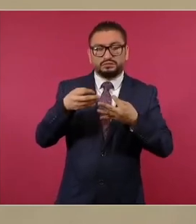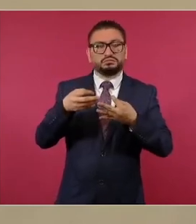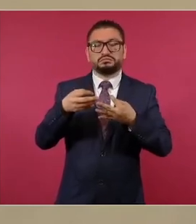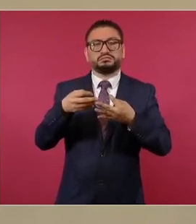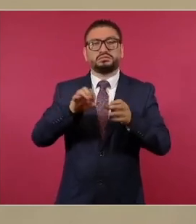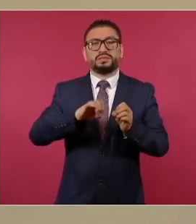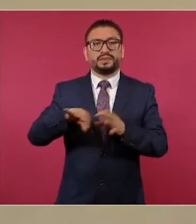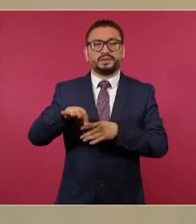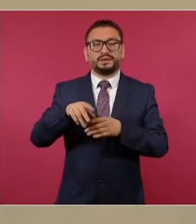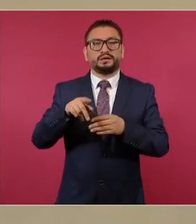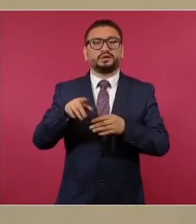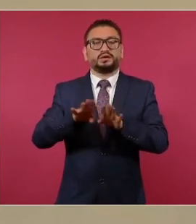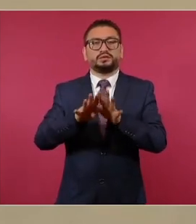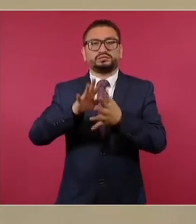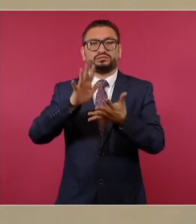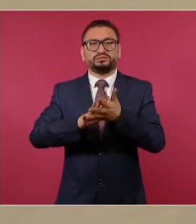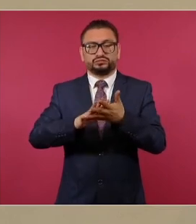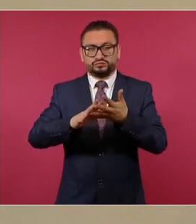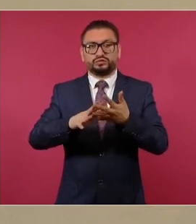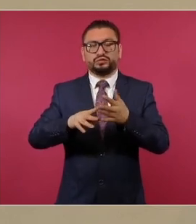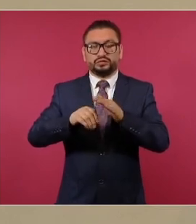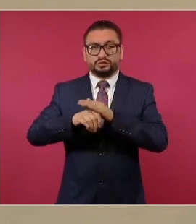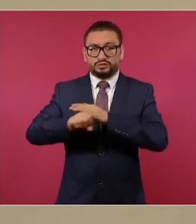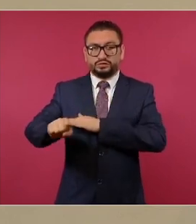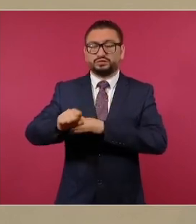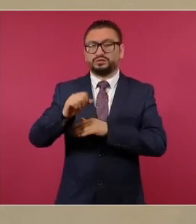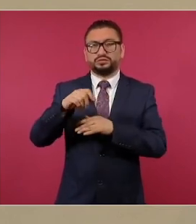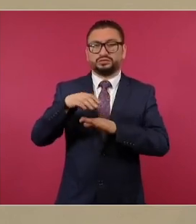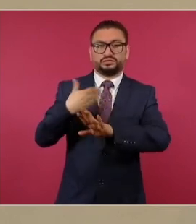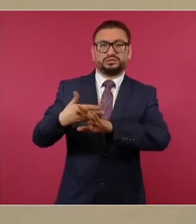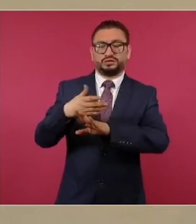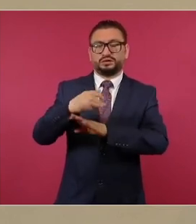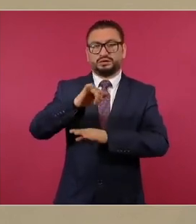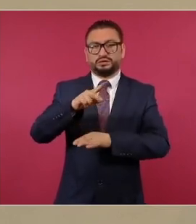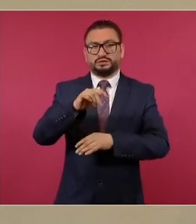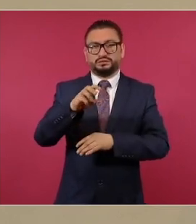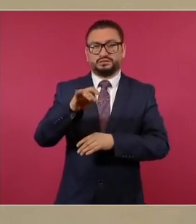efectos la prisión preventiva justificada que había contra Janet Miriam,